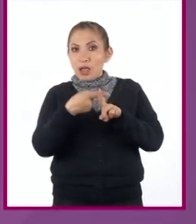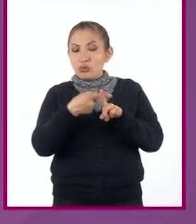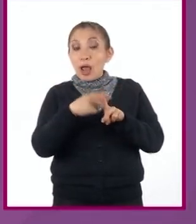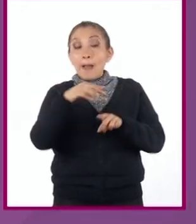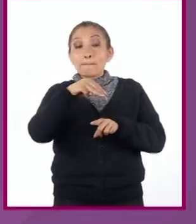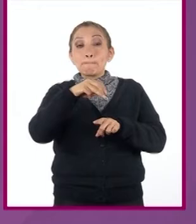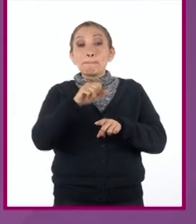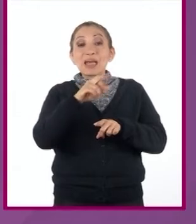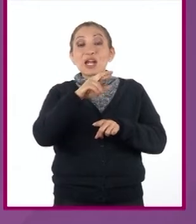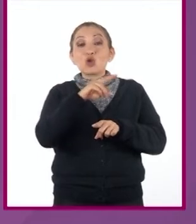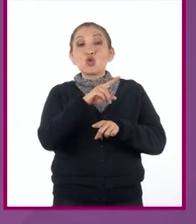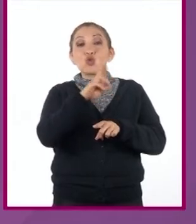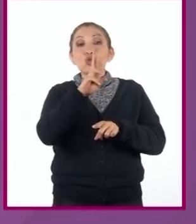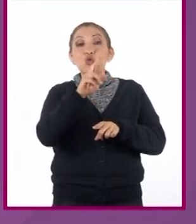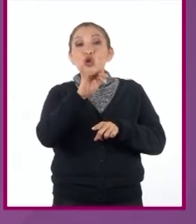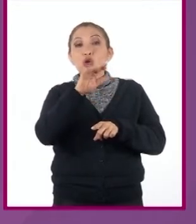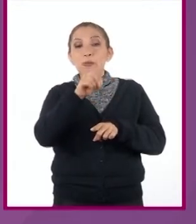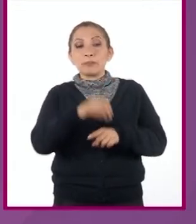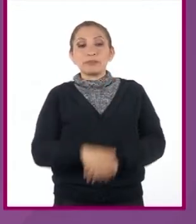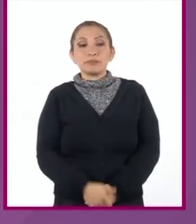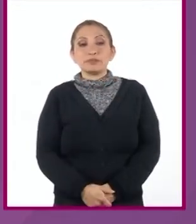el mercurio.